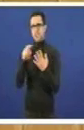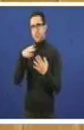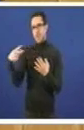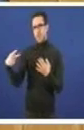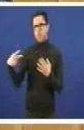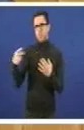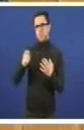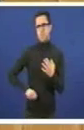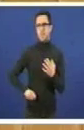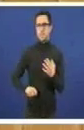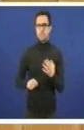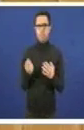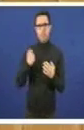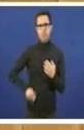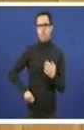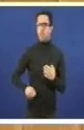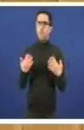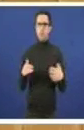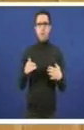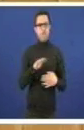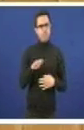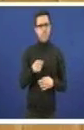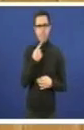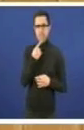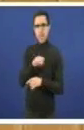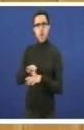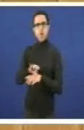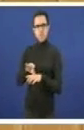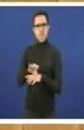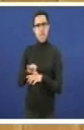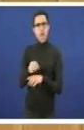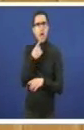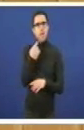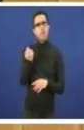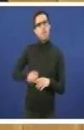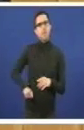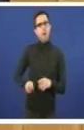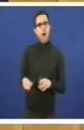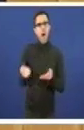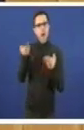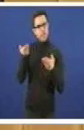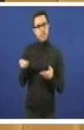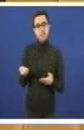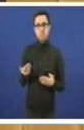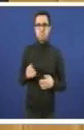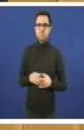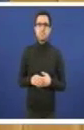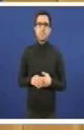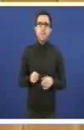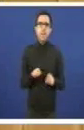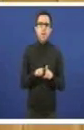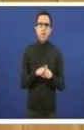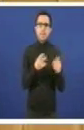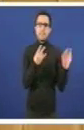rendas altas en palabras da consellería selle sube a rendas altas ten os seguintes incrementos un 70%